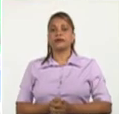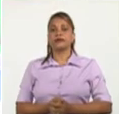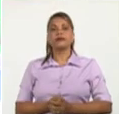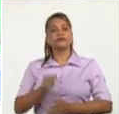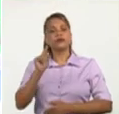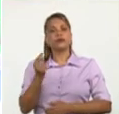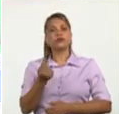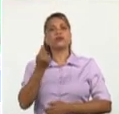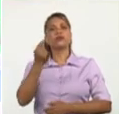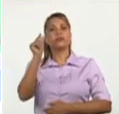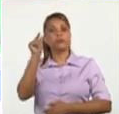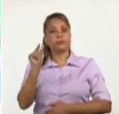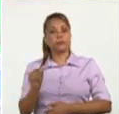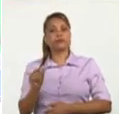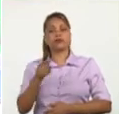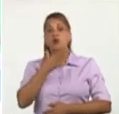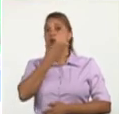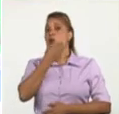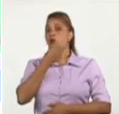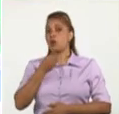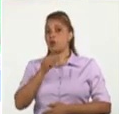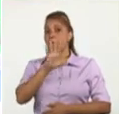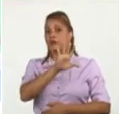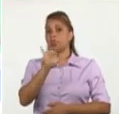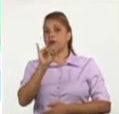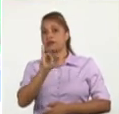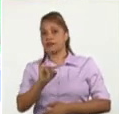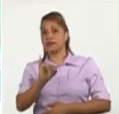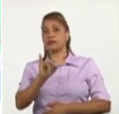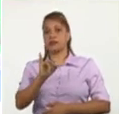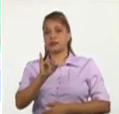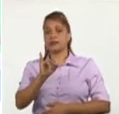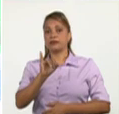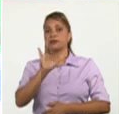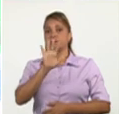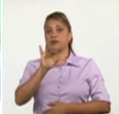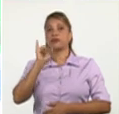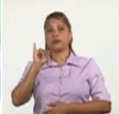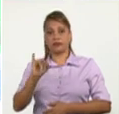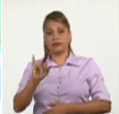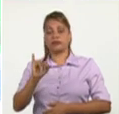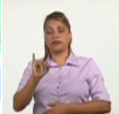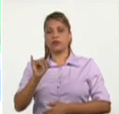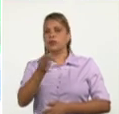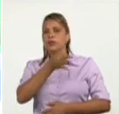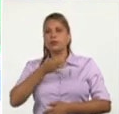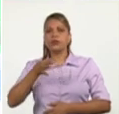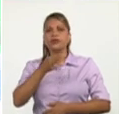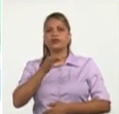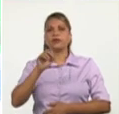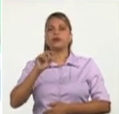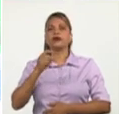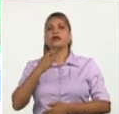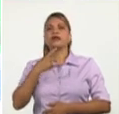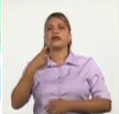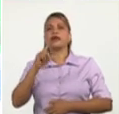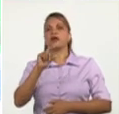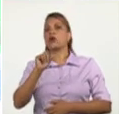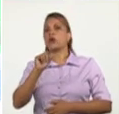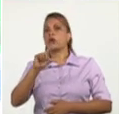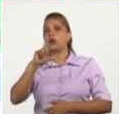paciente joven, 56 años de edad, del municipio de Colón en la provincia de